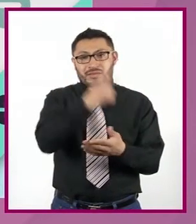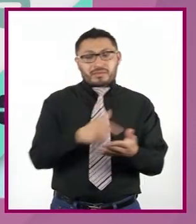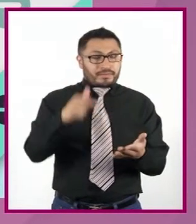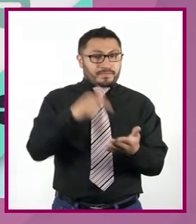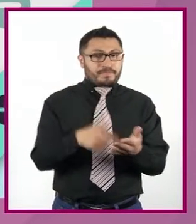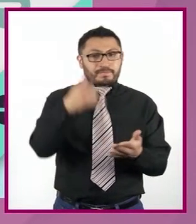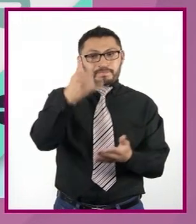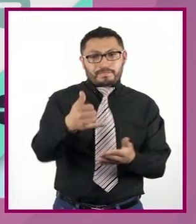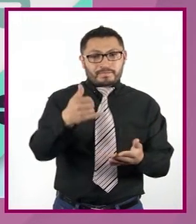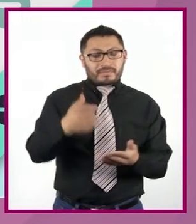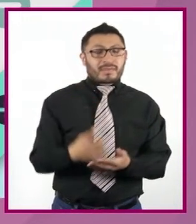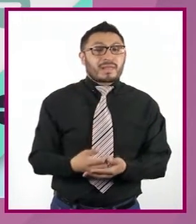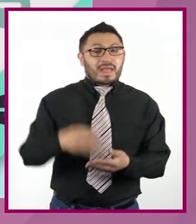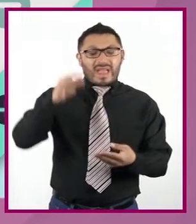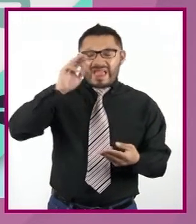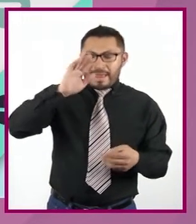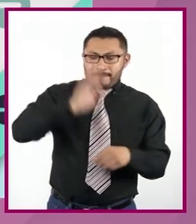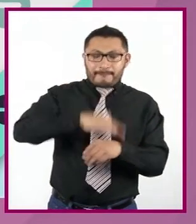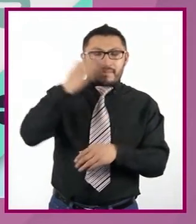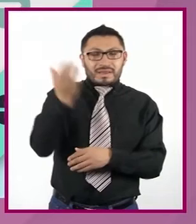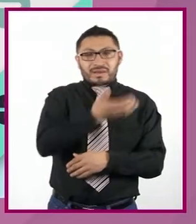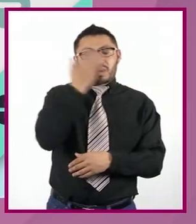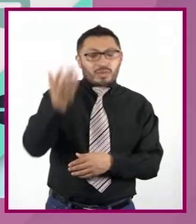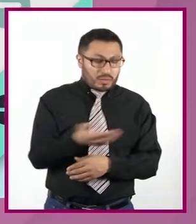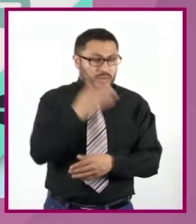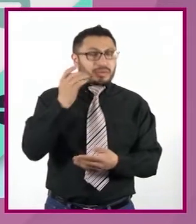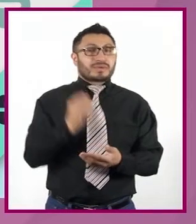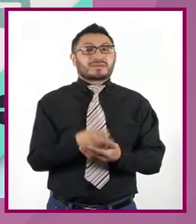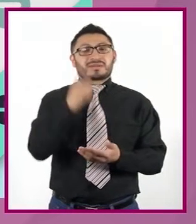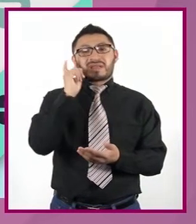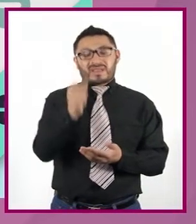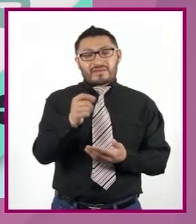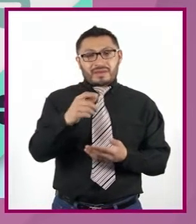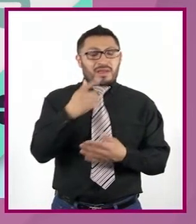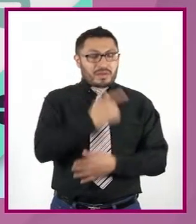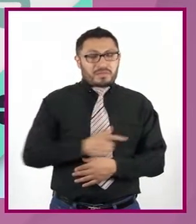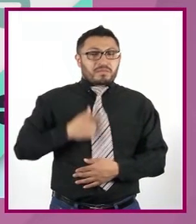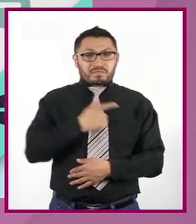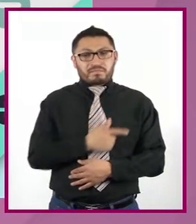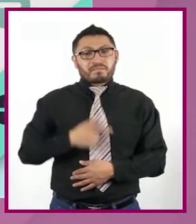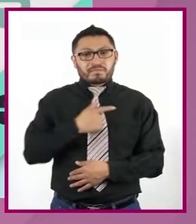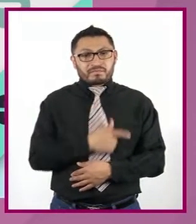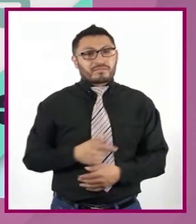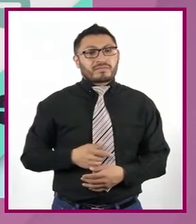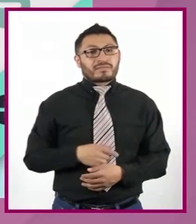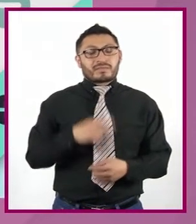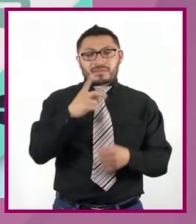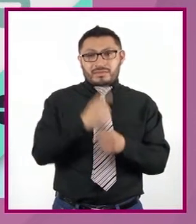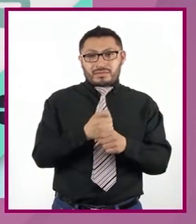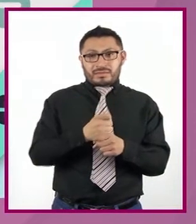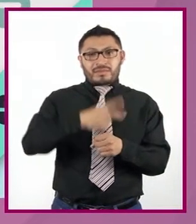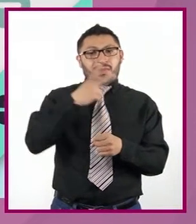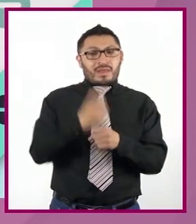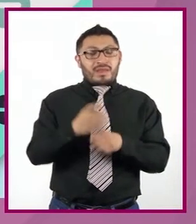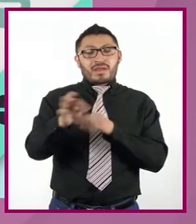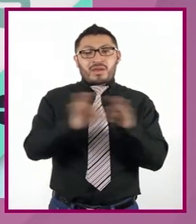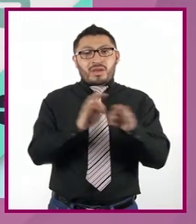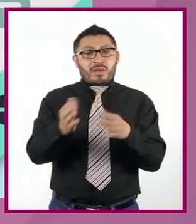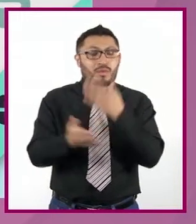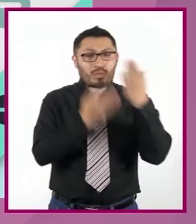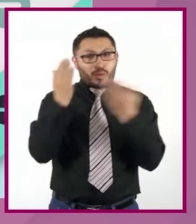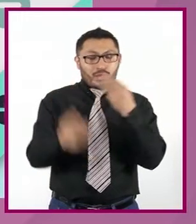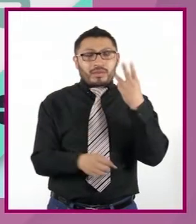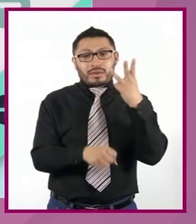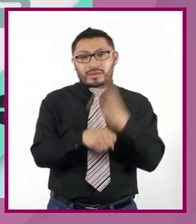por consiguiente el motivo más frecuente de lectura es por entretenimiento. En segundo lugar, por trabajo o